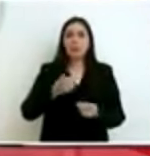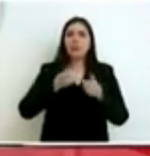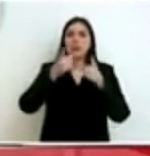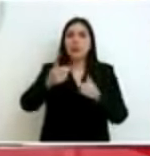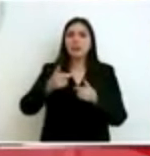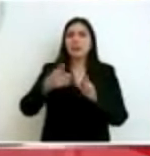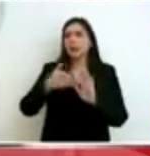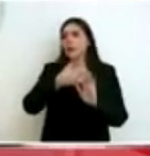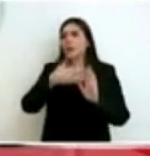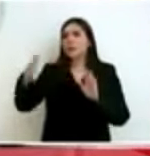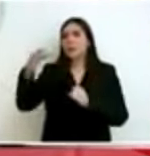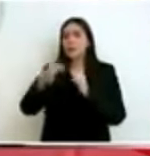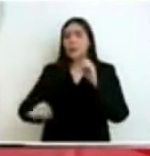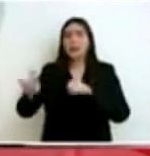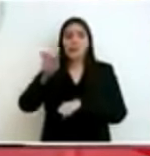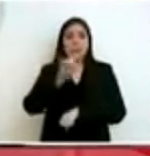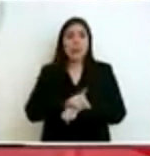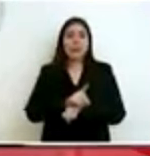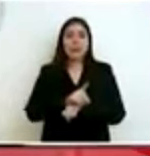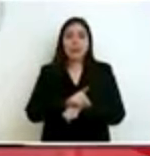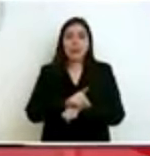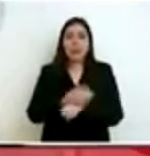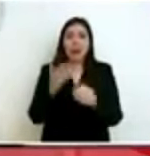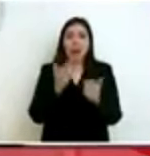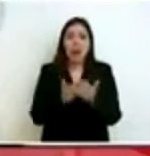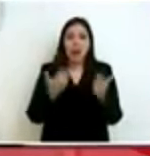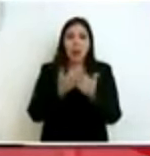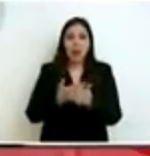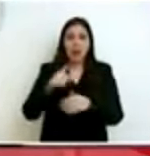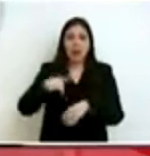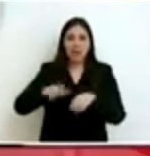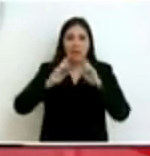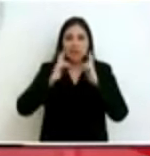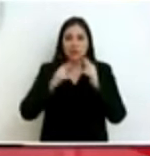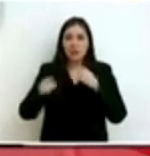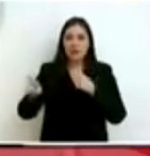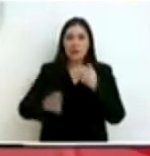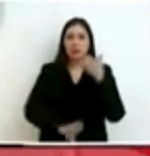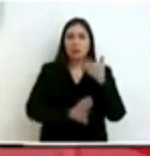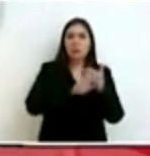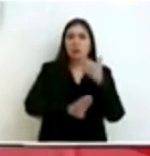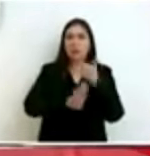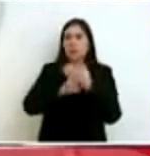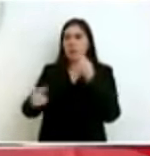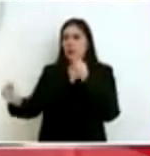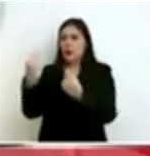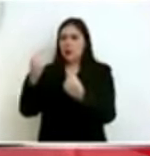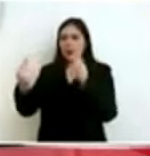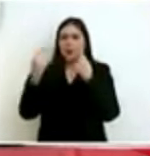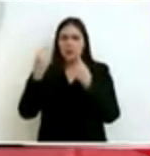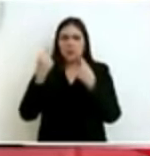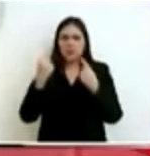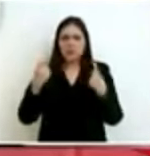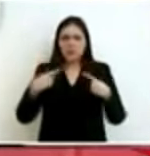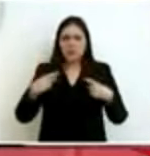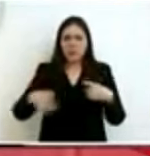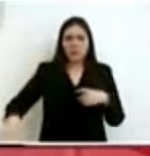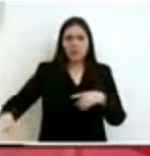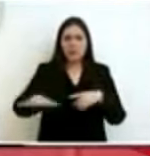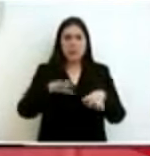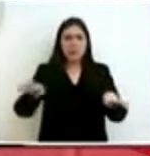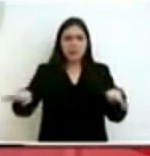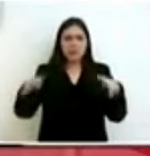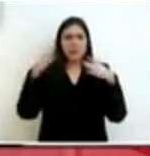y también hoy en esta sesión me han agredido. He sido objeto de un linchamiento público, como creo